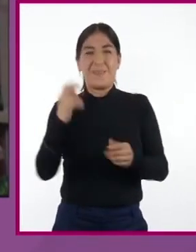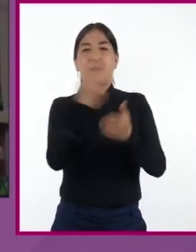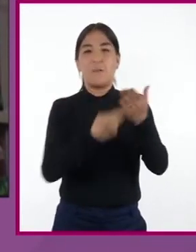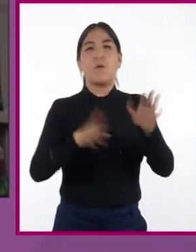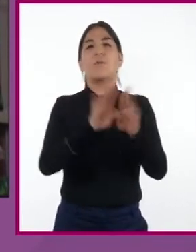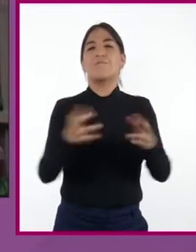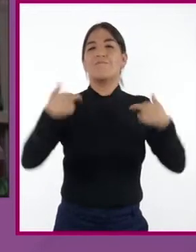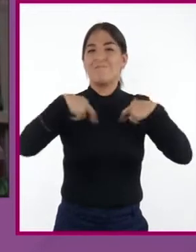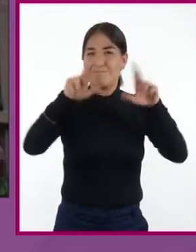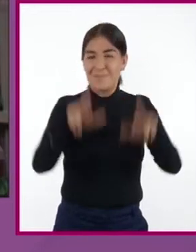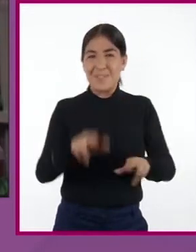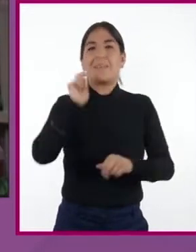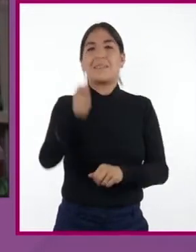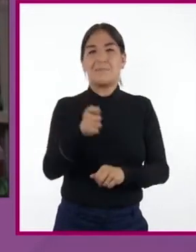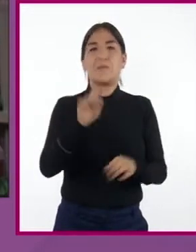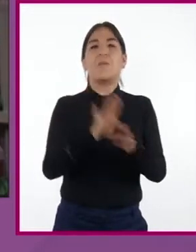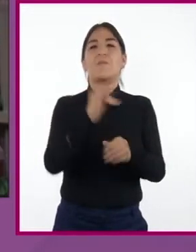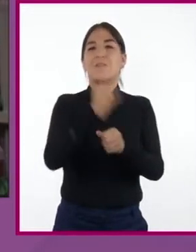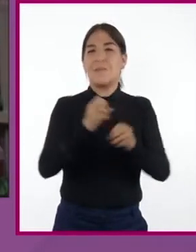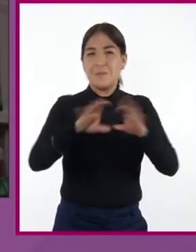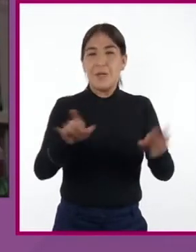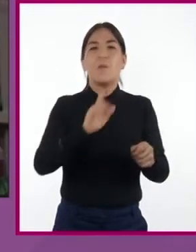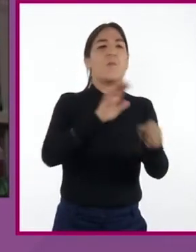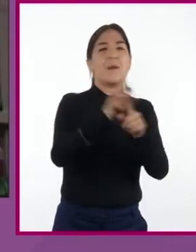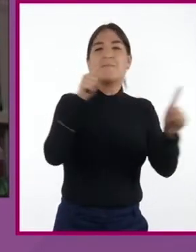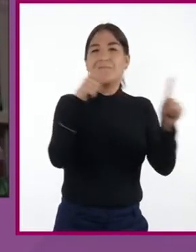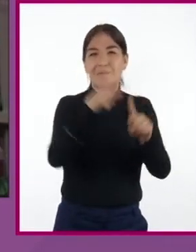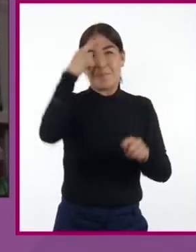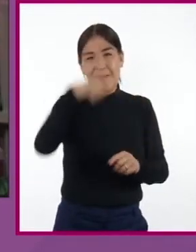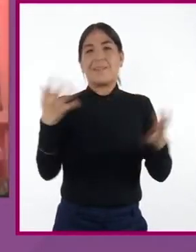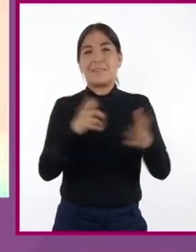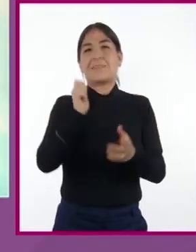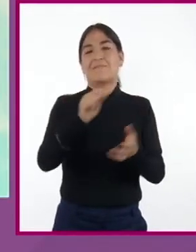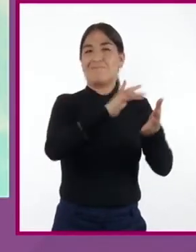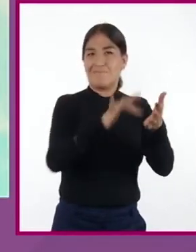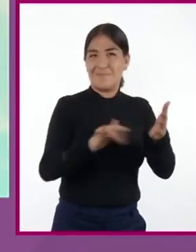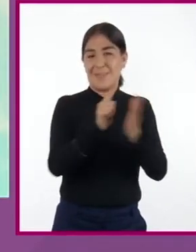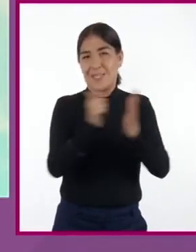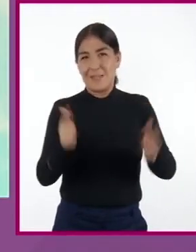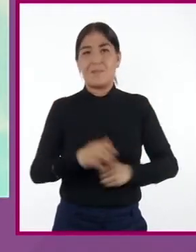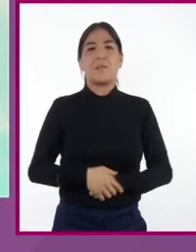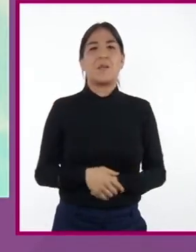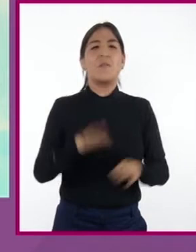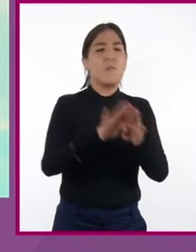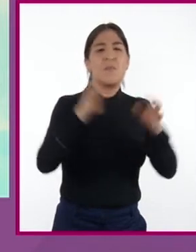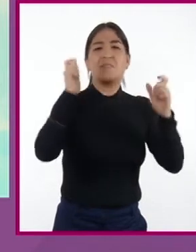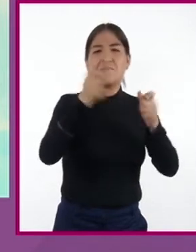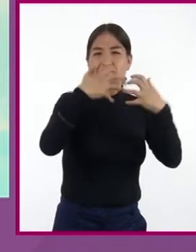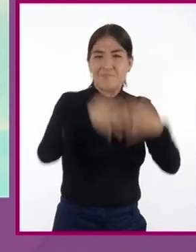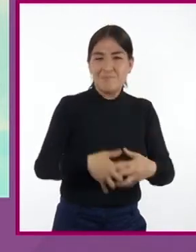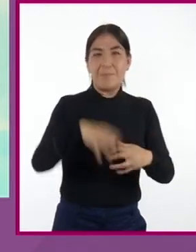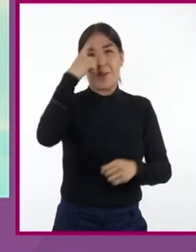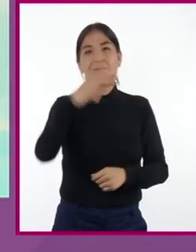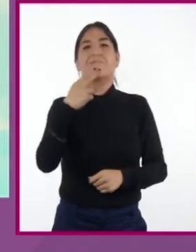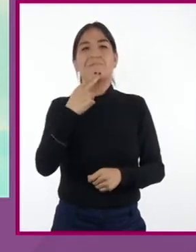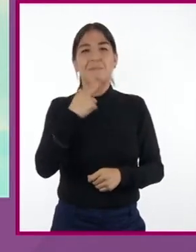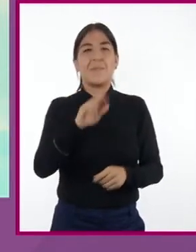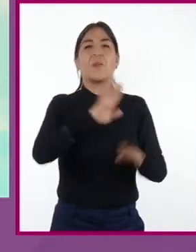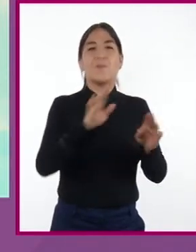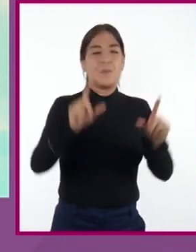representación esquemática de una información determinada que está contenida en un texto. Funciona como una herramienta que nos